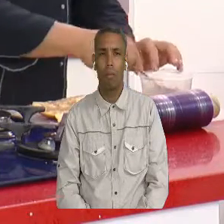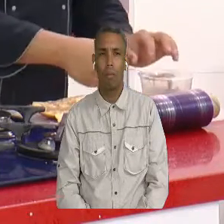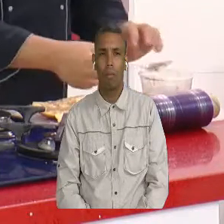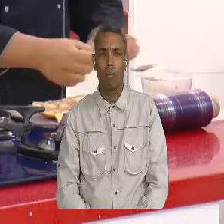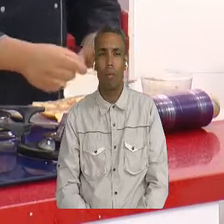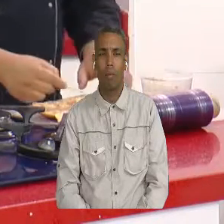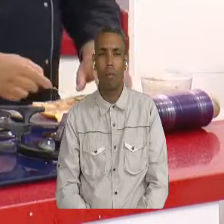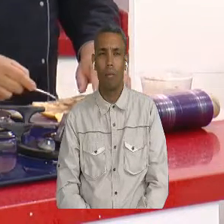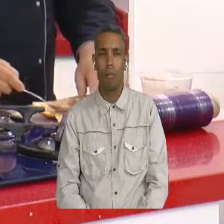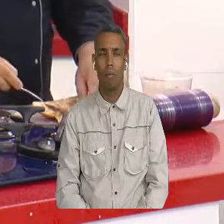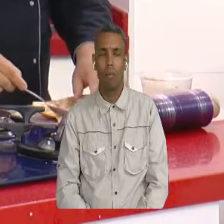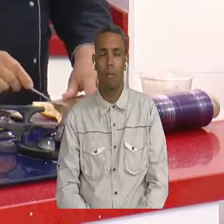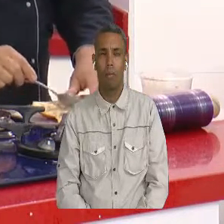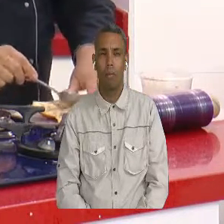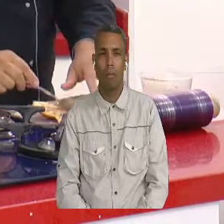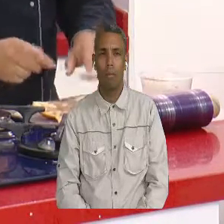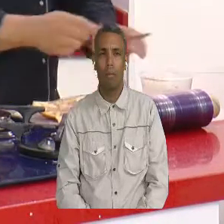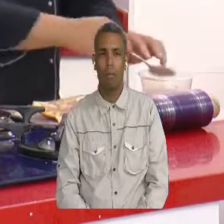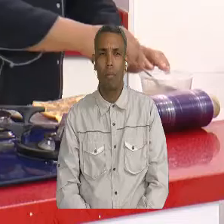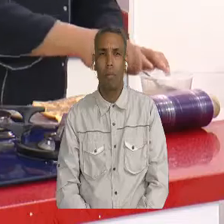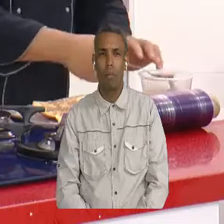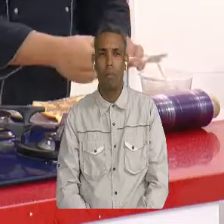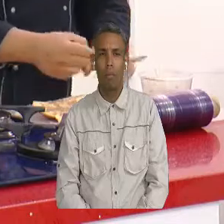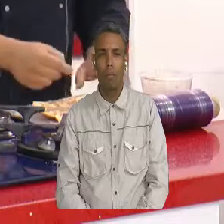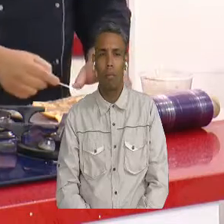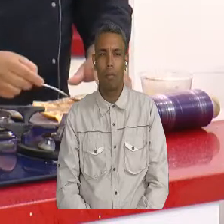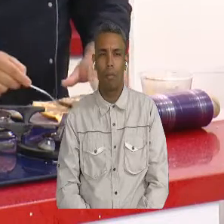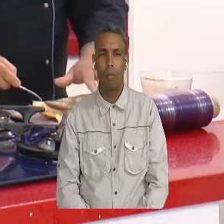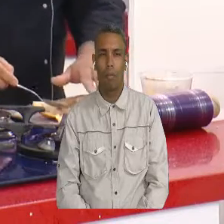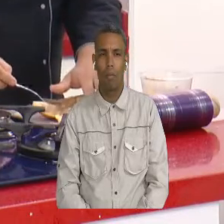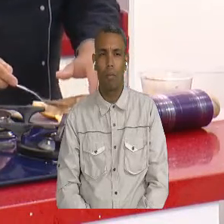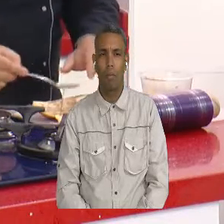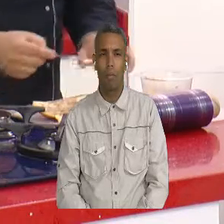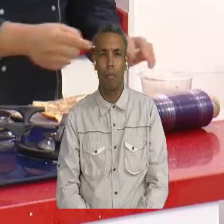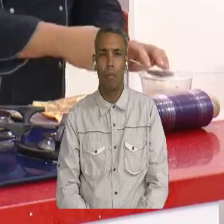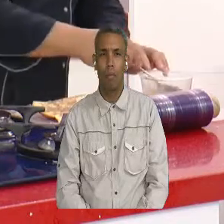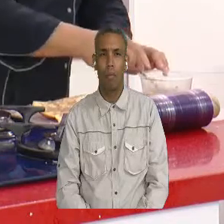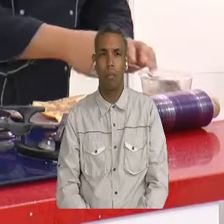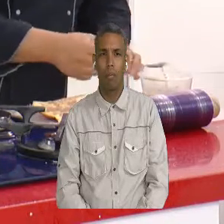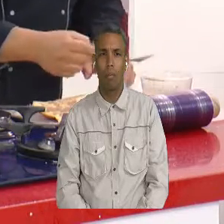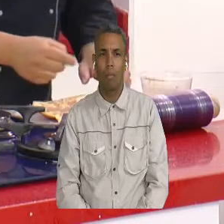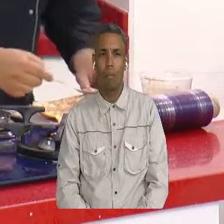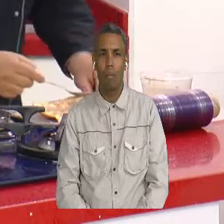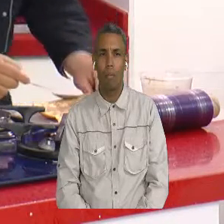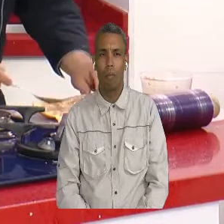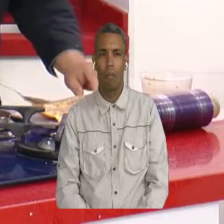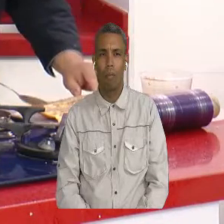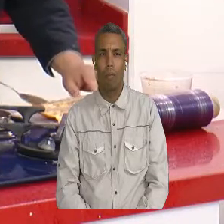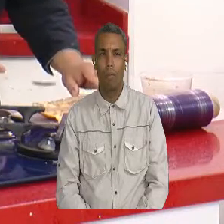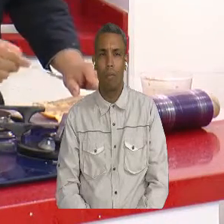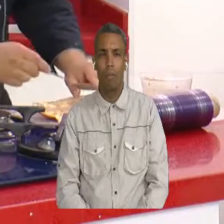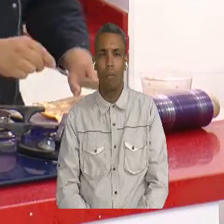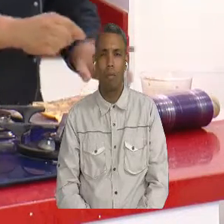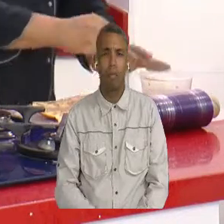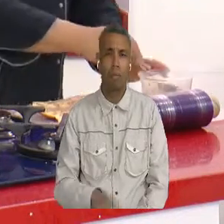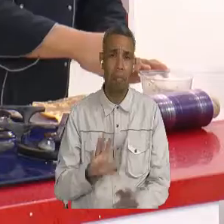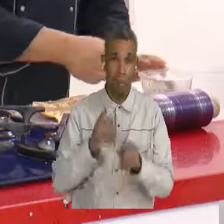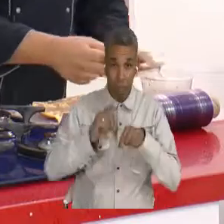tienen cositas que han quedado del día anterior. Sí. Y no las utilizan o de pronto no saben cómo